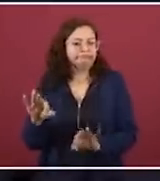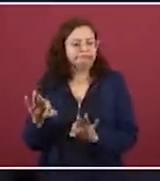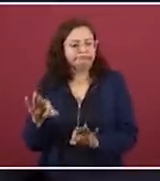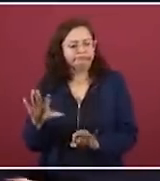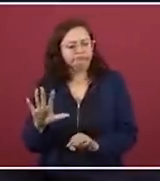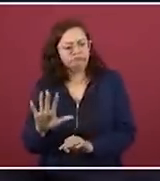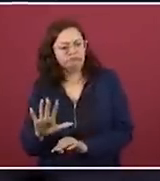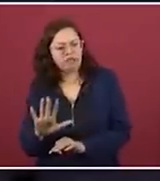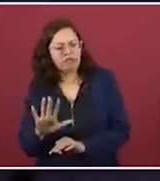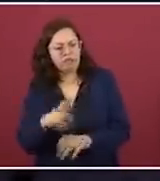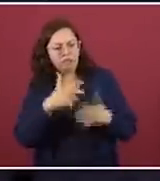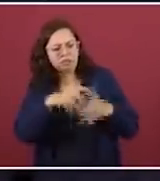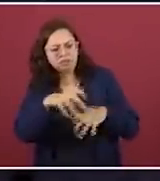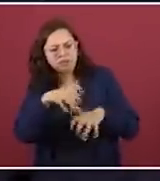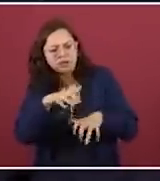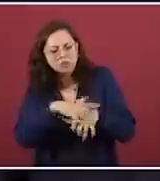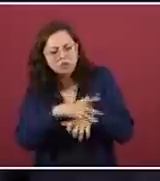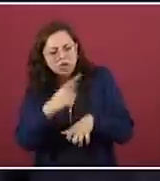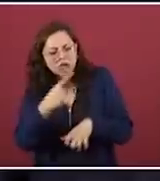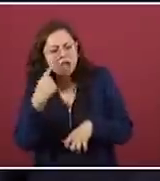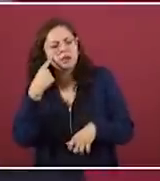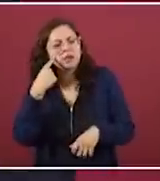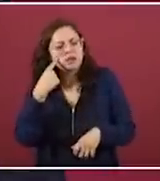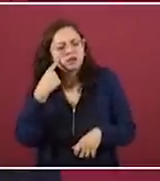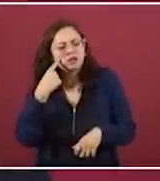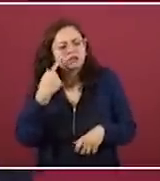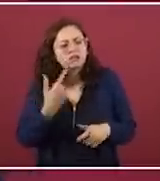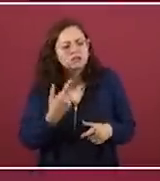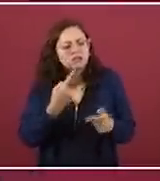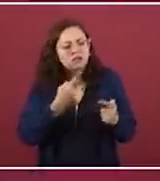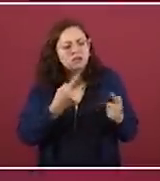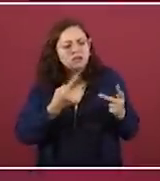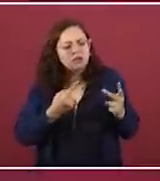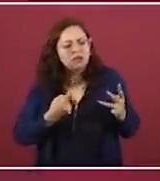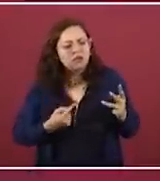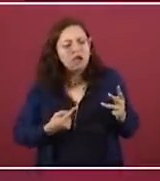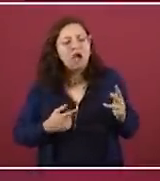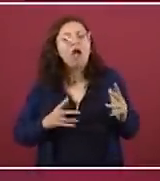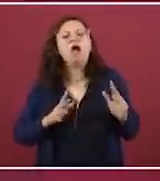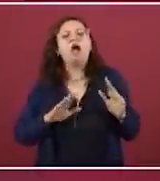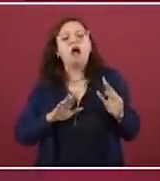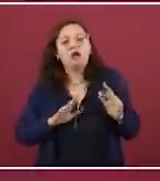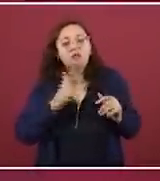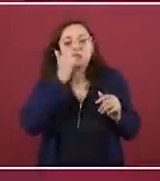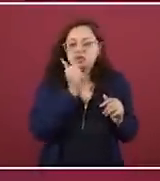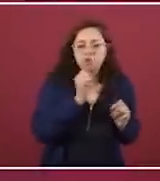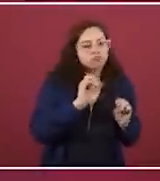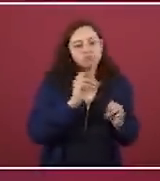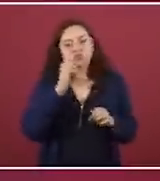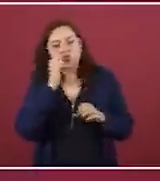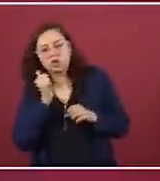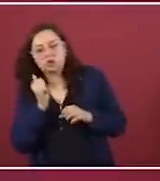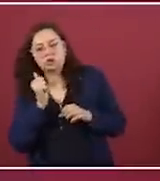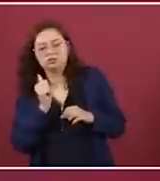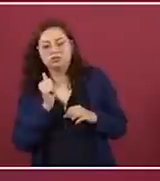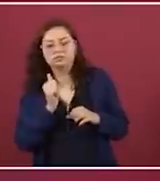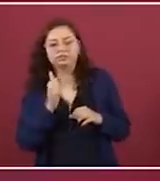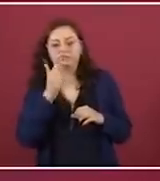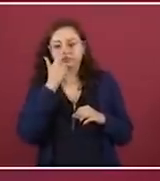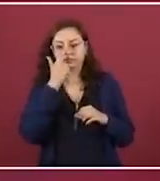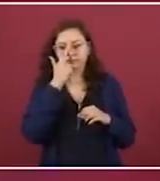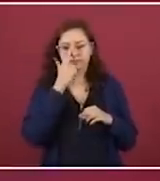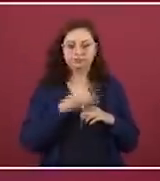analiza, reflexiona, ya no hace falta, yo les decía, y se malinterpretó o